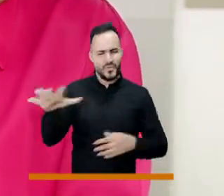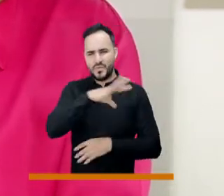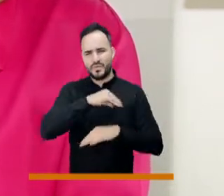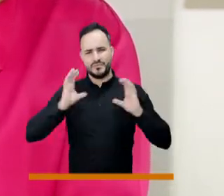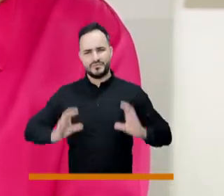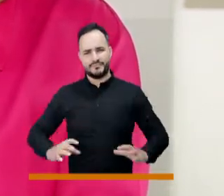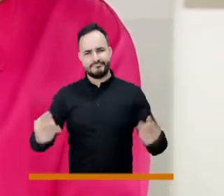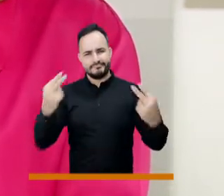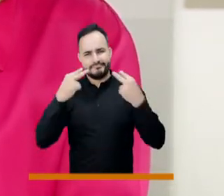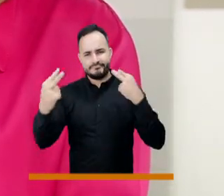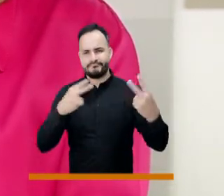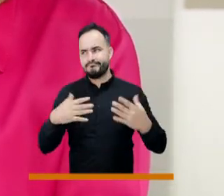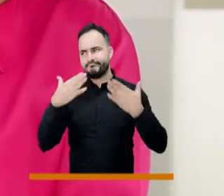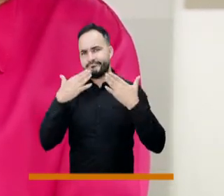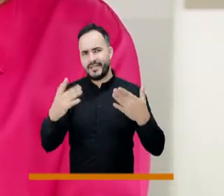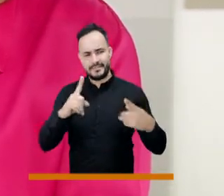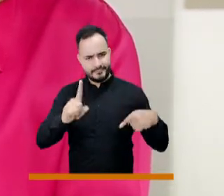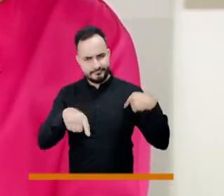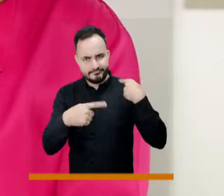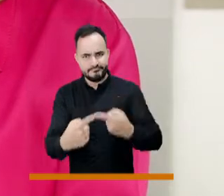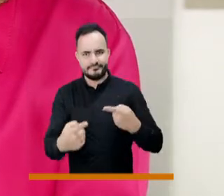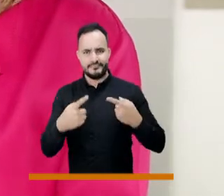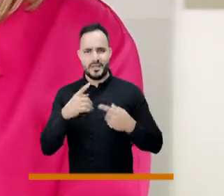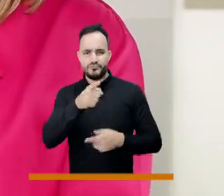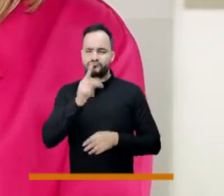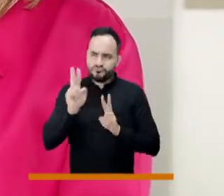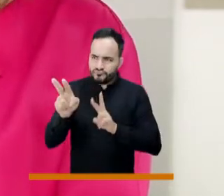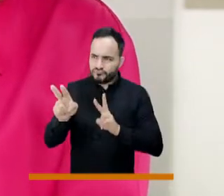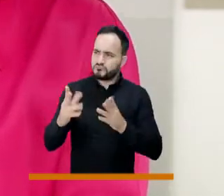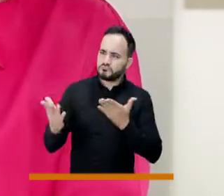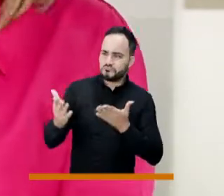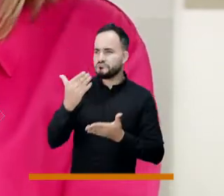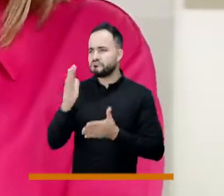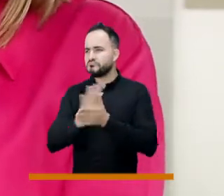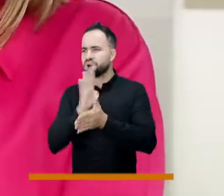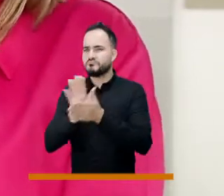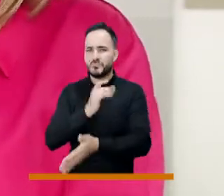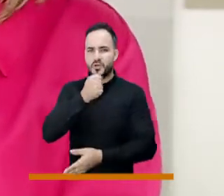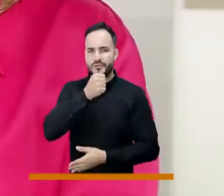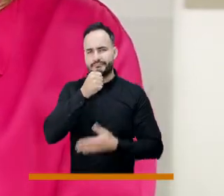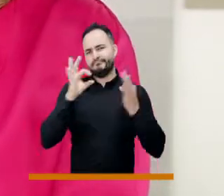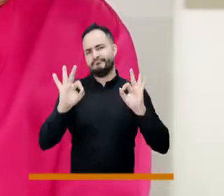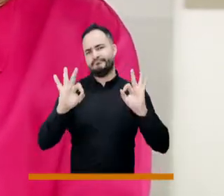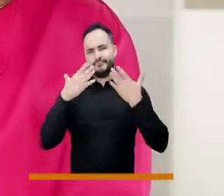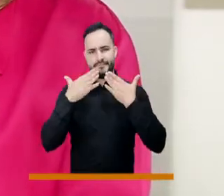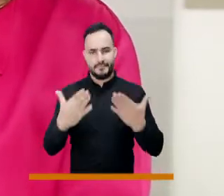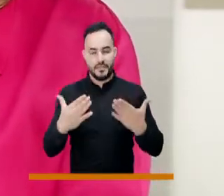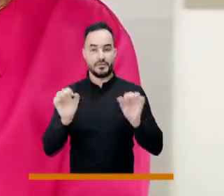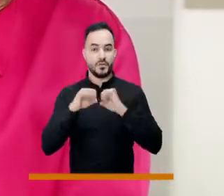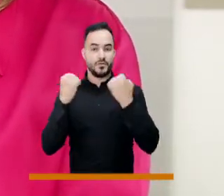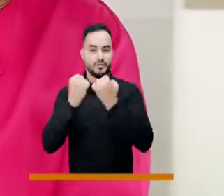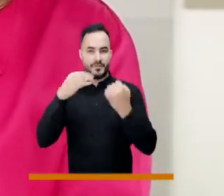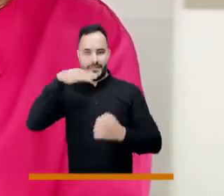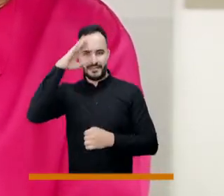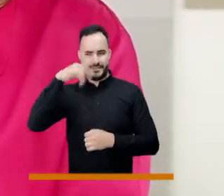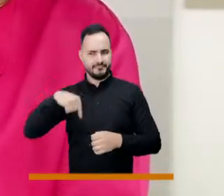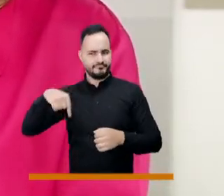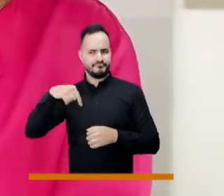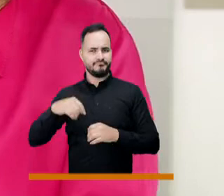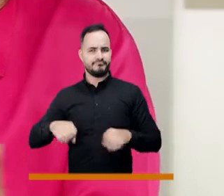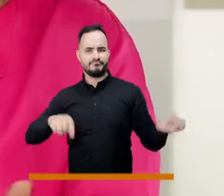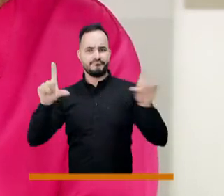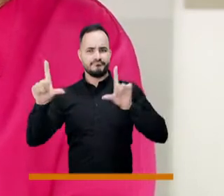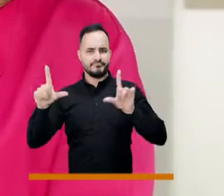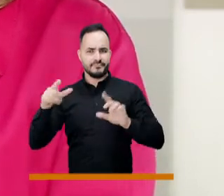la ciudadanía por estar atenta siempre a este importante programa donde el Consejo de Medellín informa,